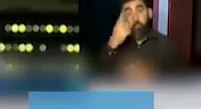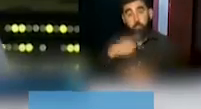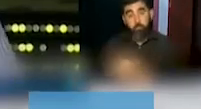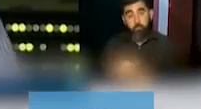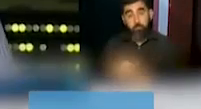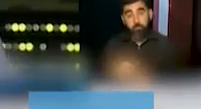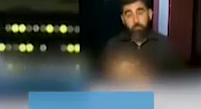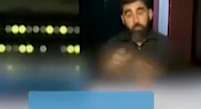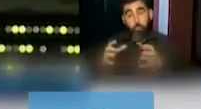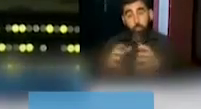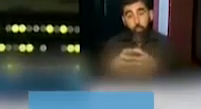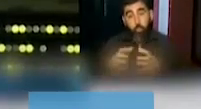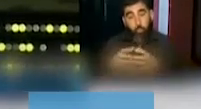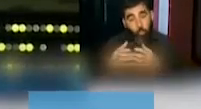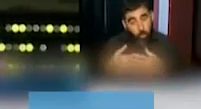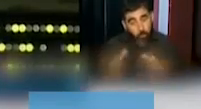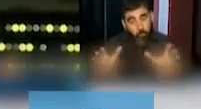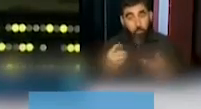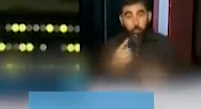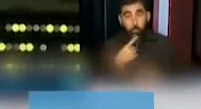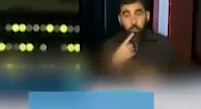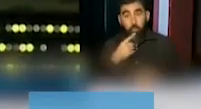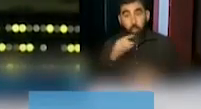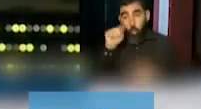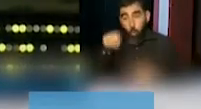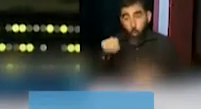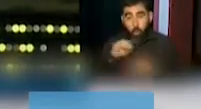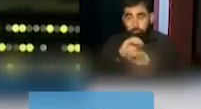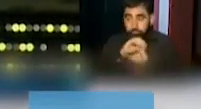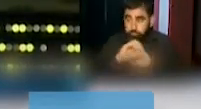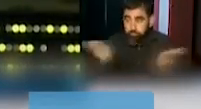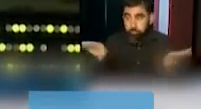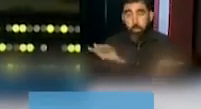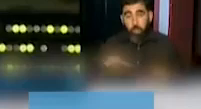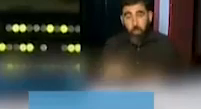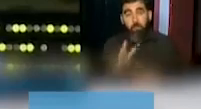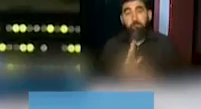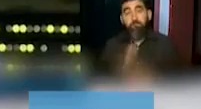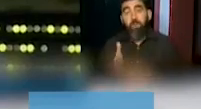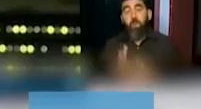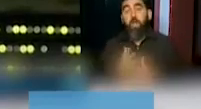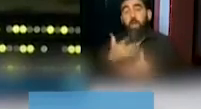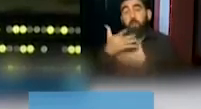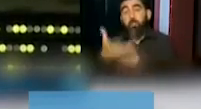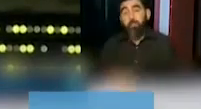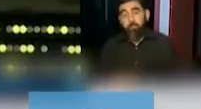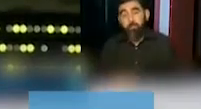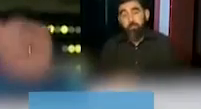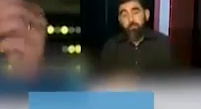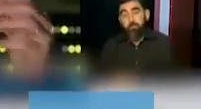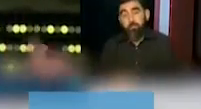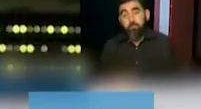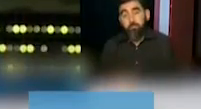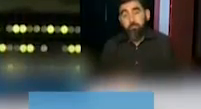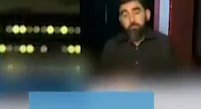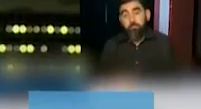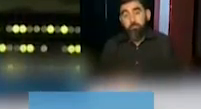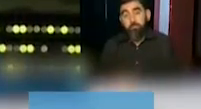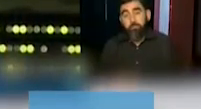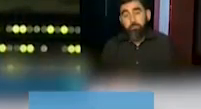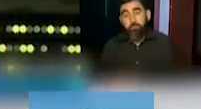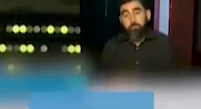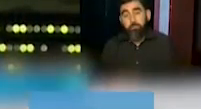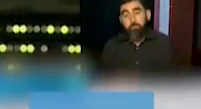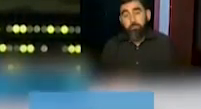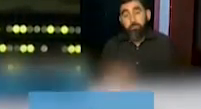digo, repitió muchas veces que él iba a ser la voz de los frágiles, la voz de los indefensos. ¿A quién